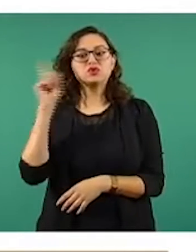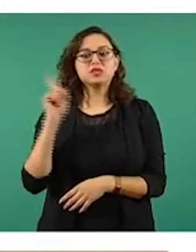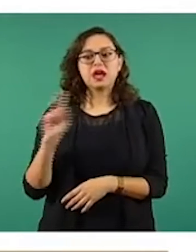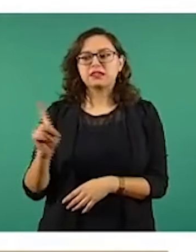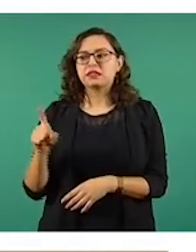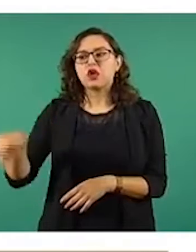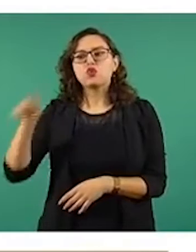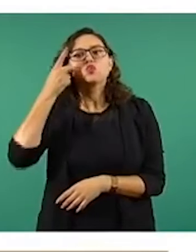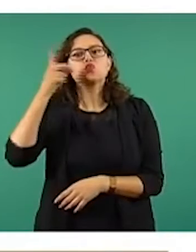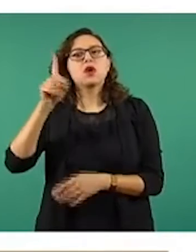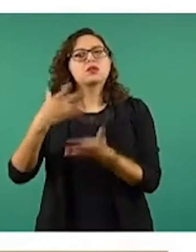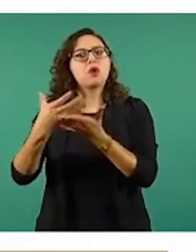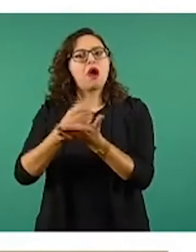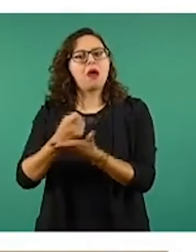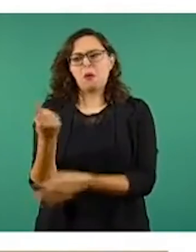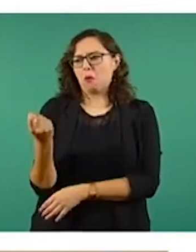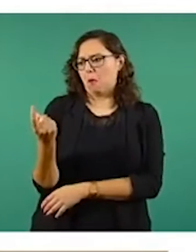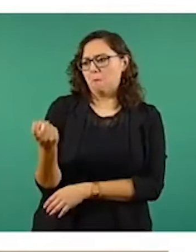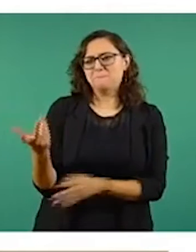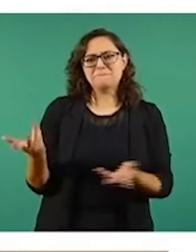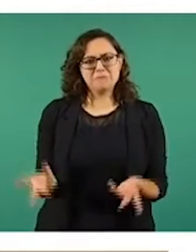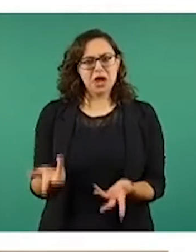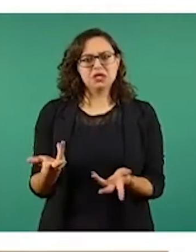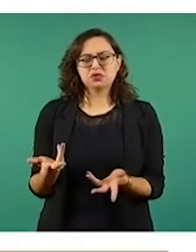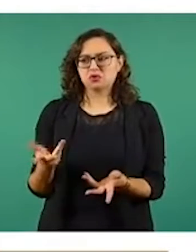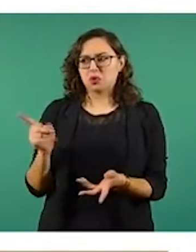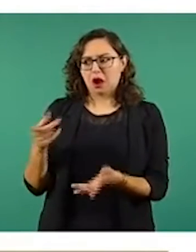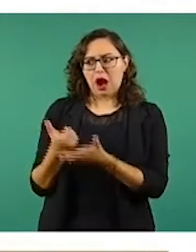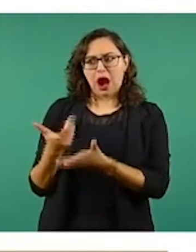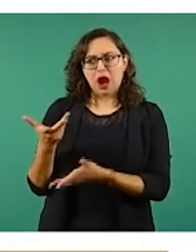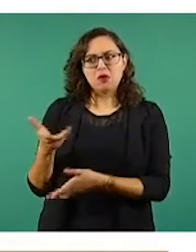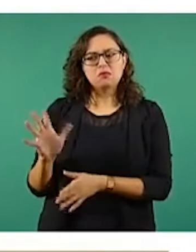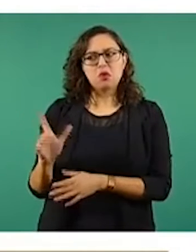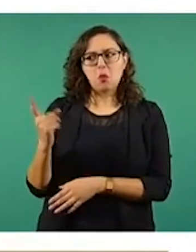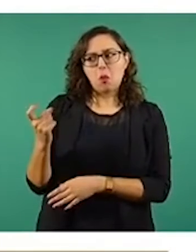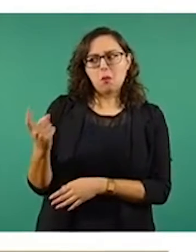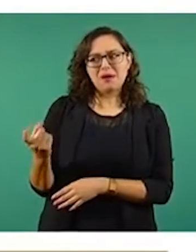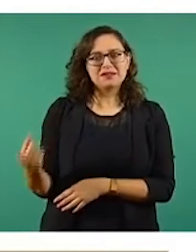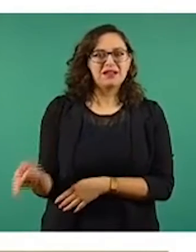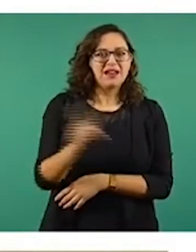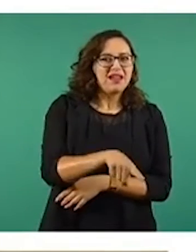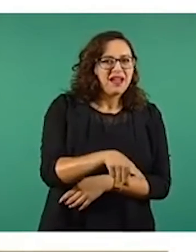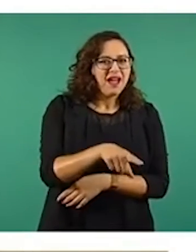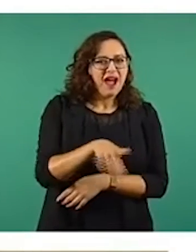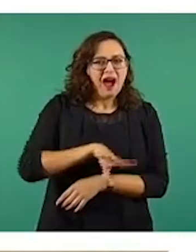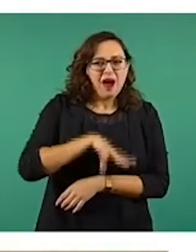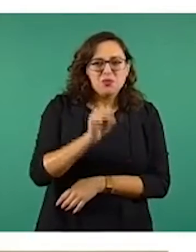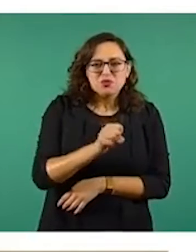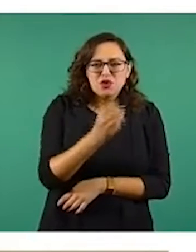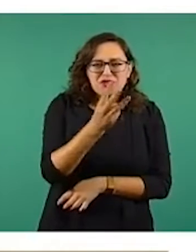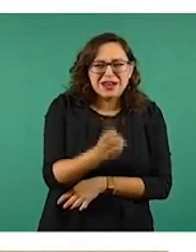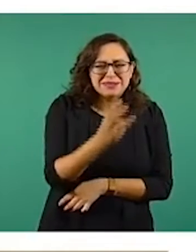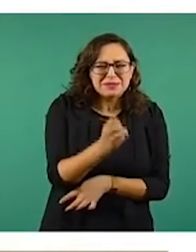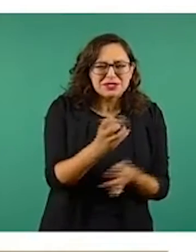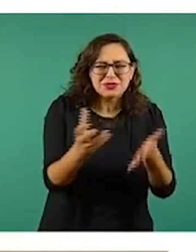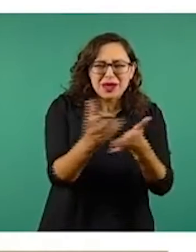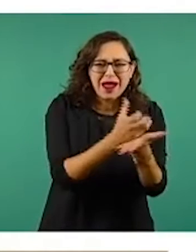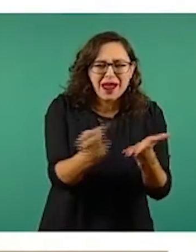es de $1.97 y está en las más caras. Entonces, imagínense un margen de